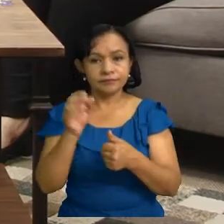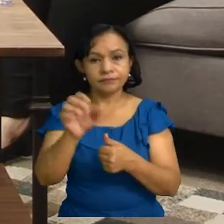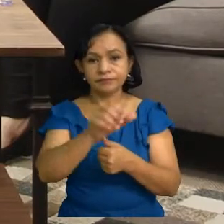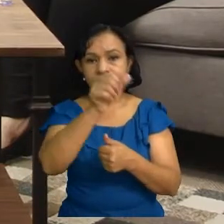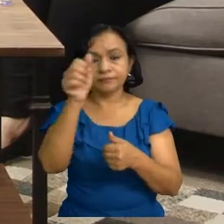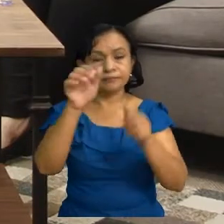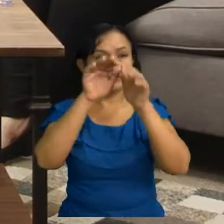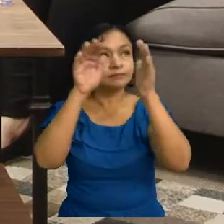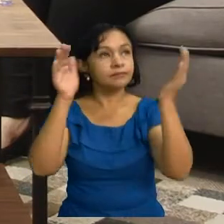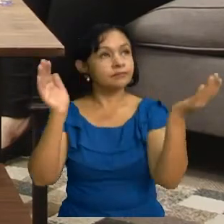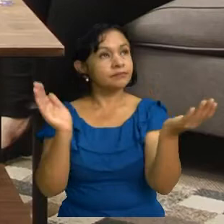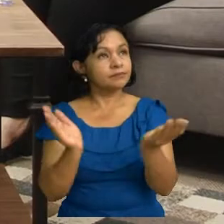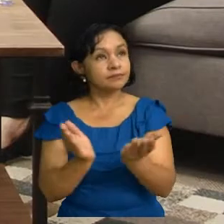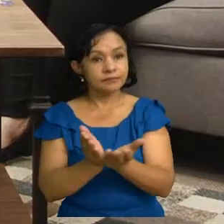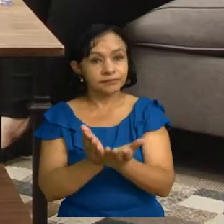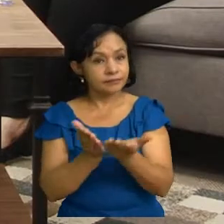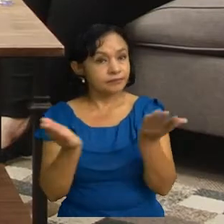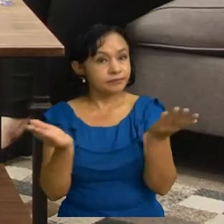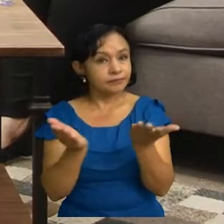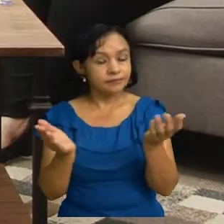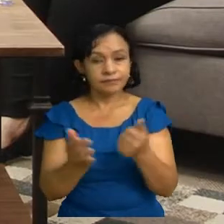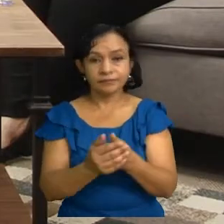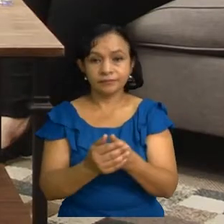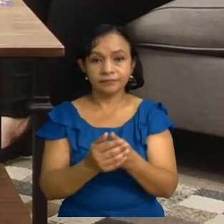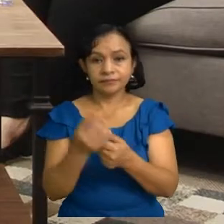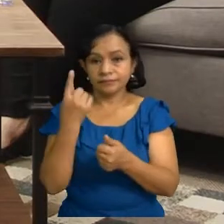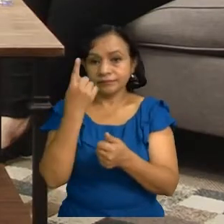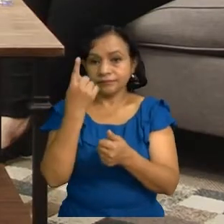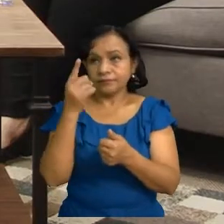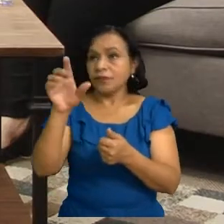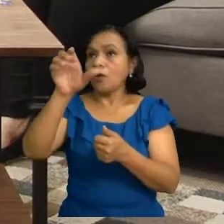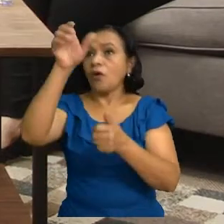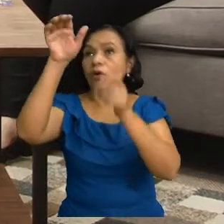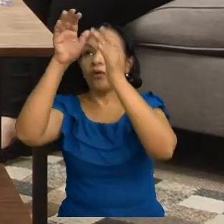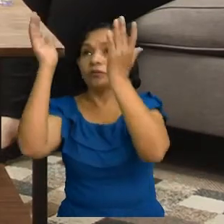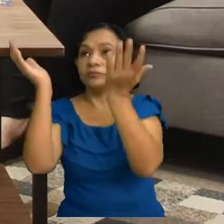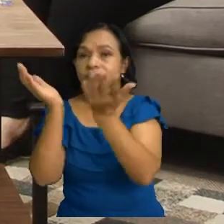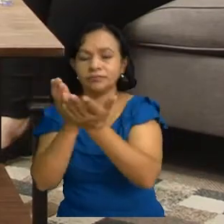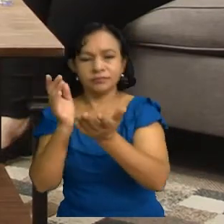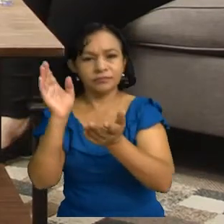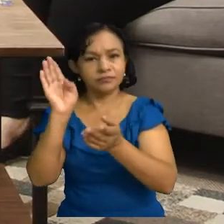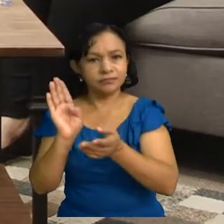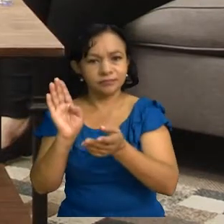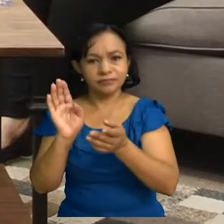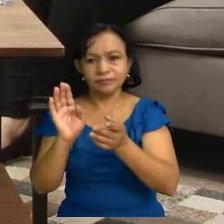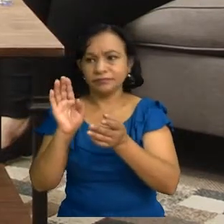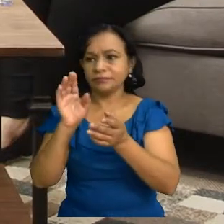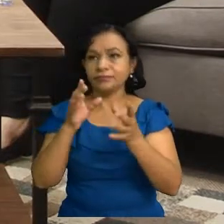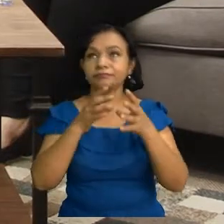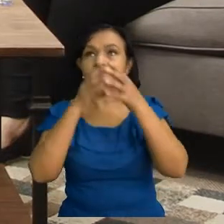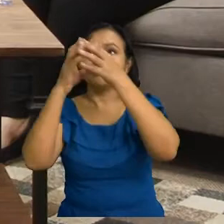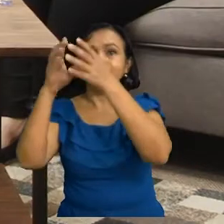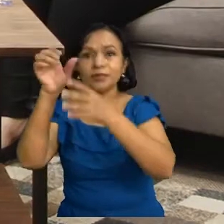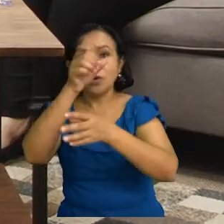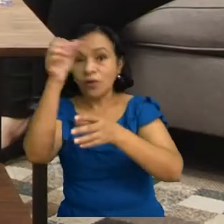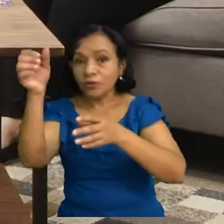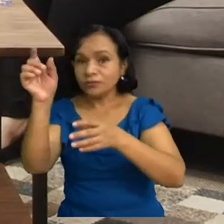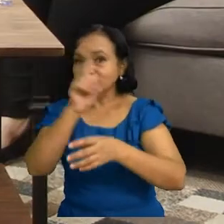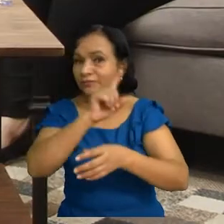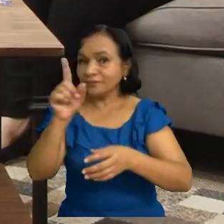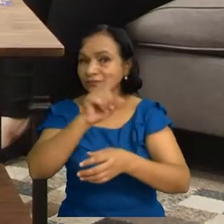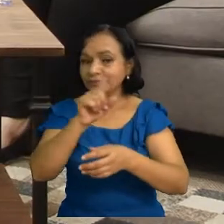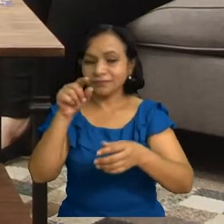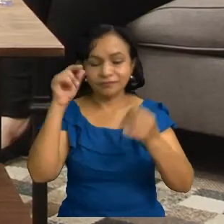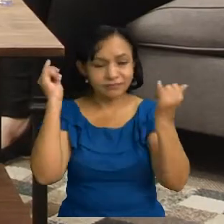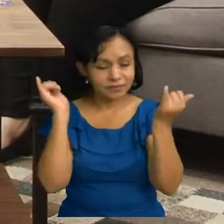planeta y planetas o el bayonne o no existe un plan b no existe un planeta vez tenemos que cuidar este